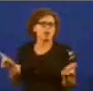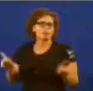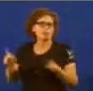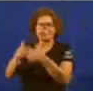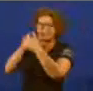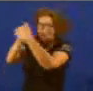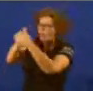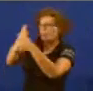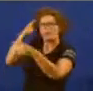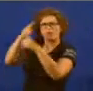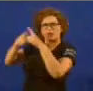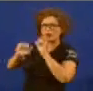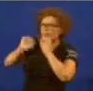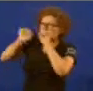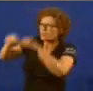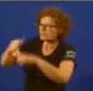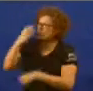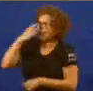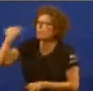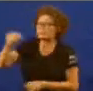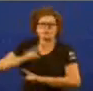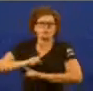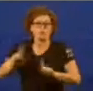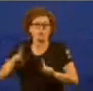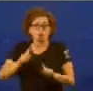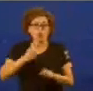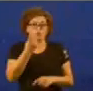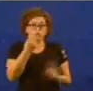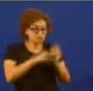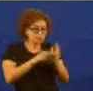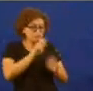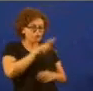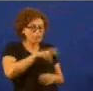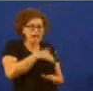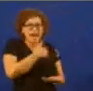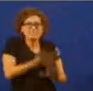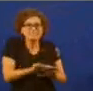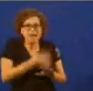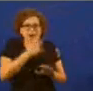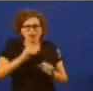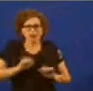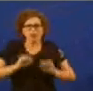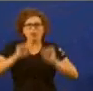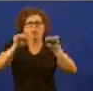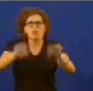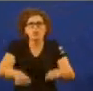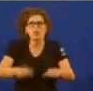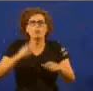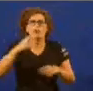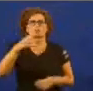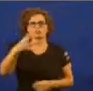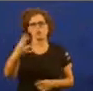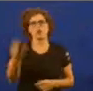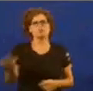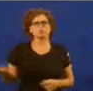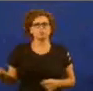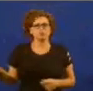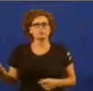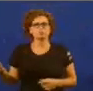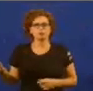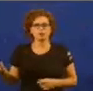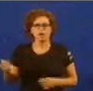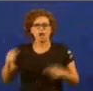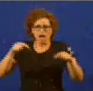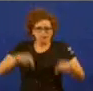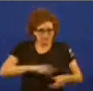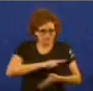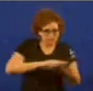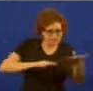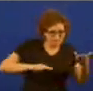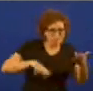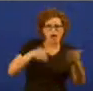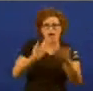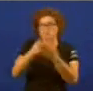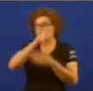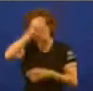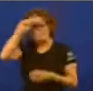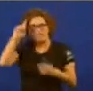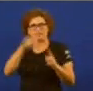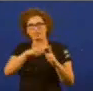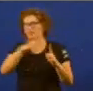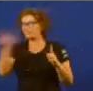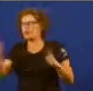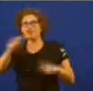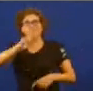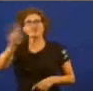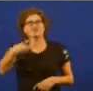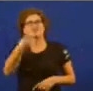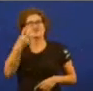un fondo pro crecemente investimentos en reformas estruturales no latio no forestal priorizando a inovación ainda estamos agardando